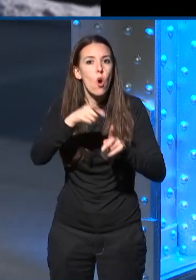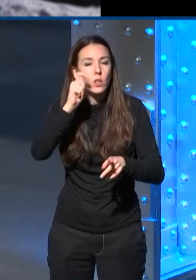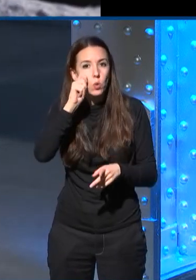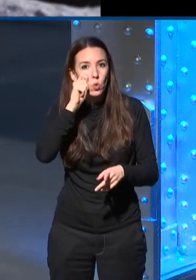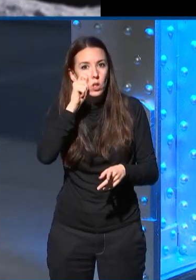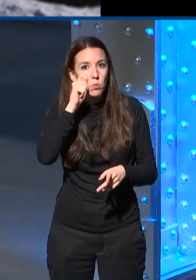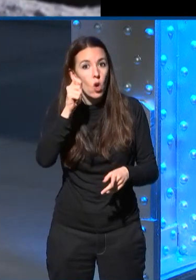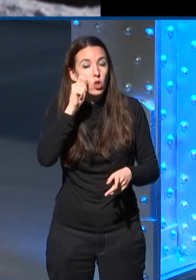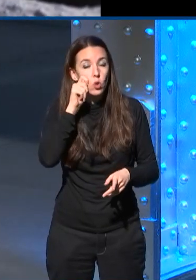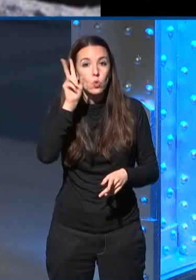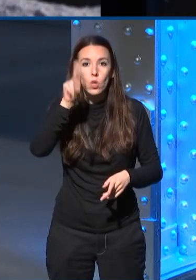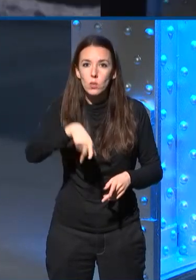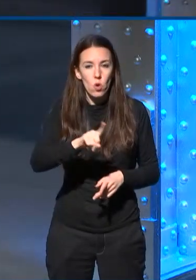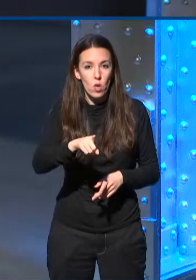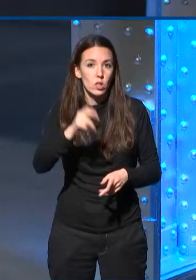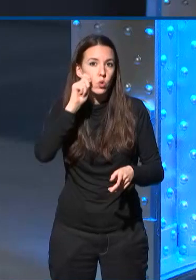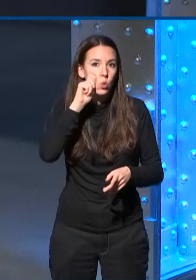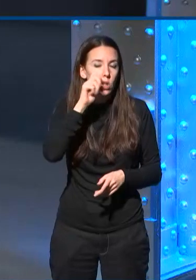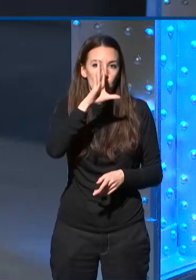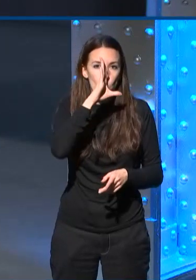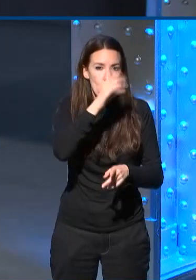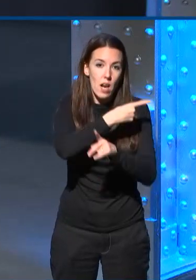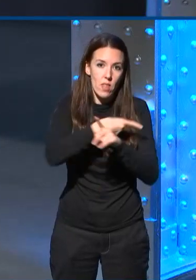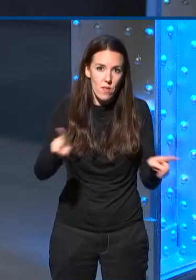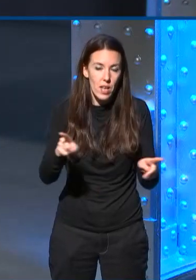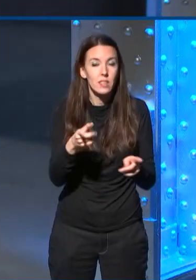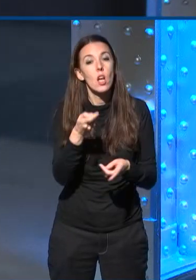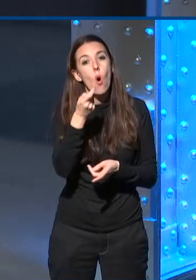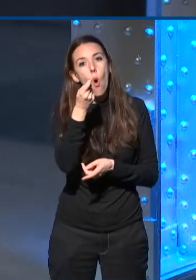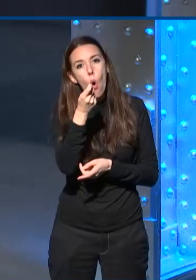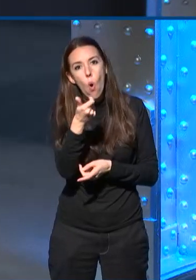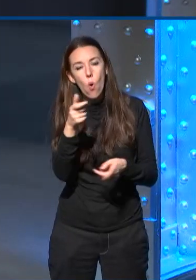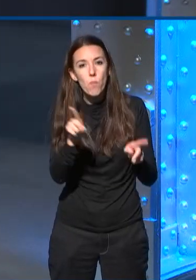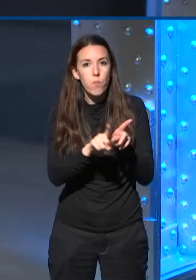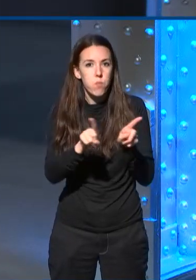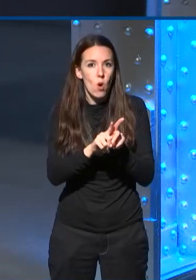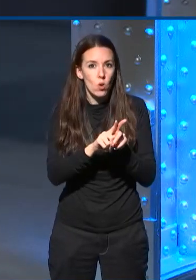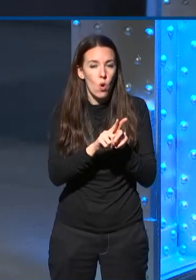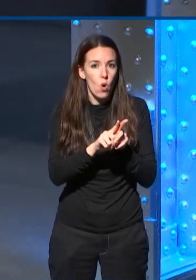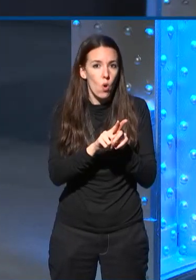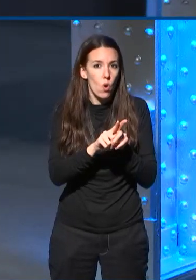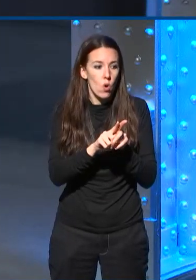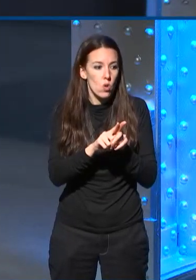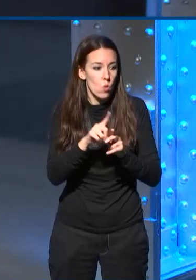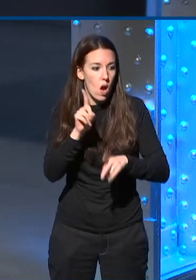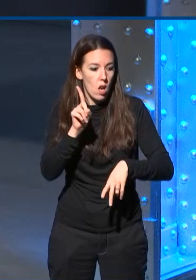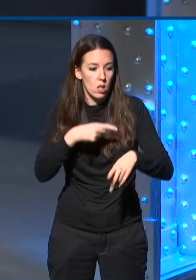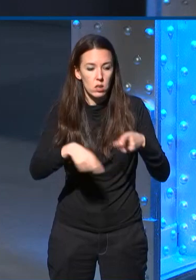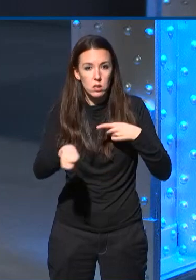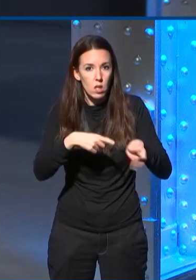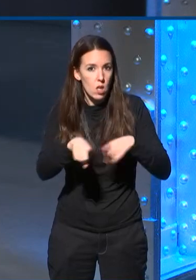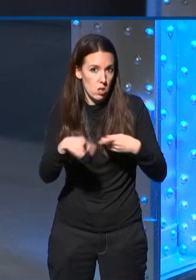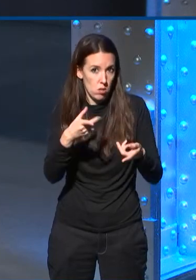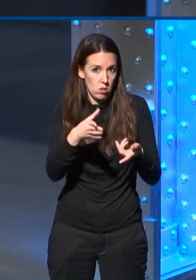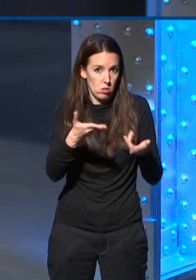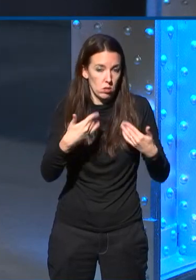turismo, este es otro, el turismo lunar, este es distinto. Esto lo pongo es provocativo. Provocativo significa porque la Luna no puede estar sin traje,